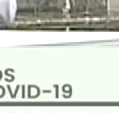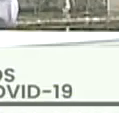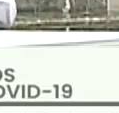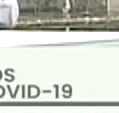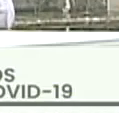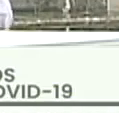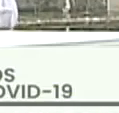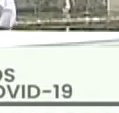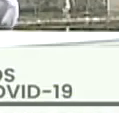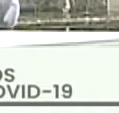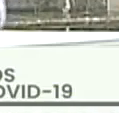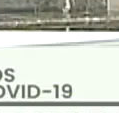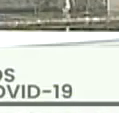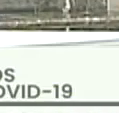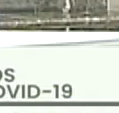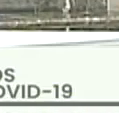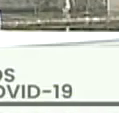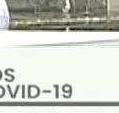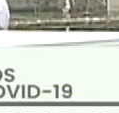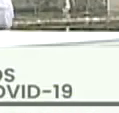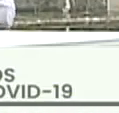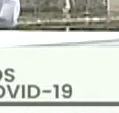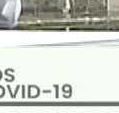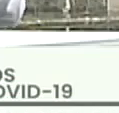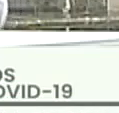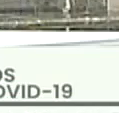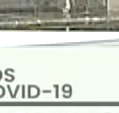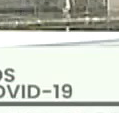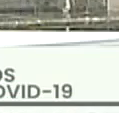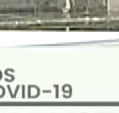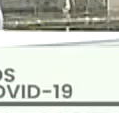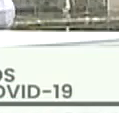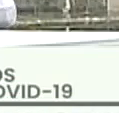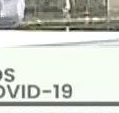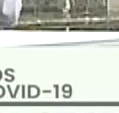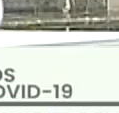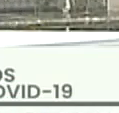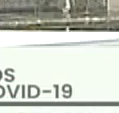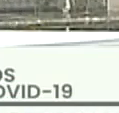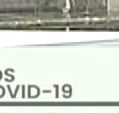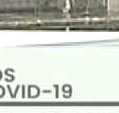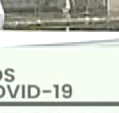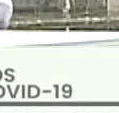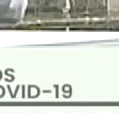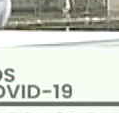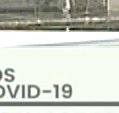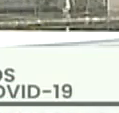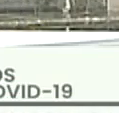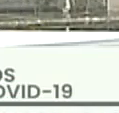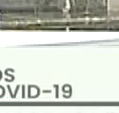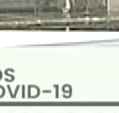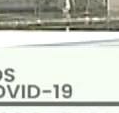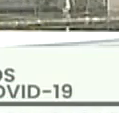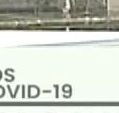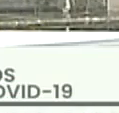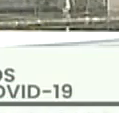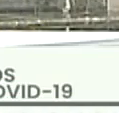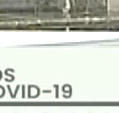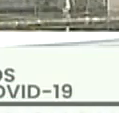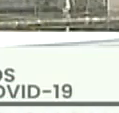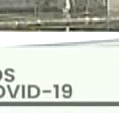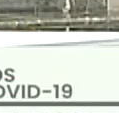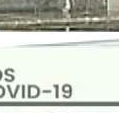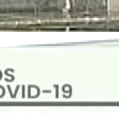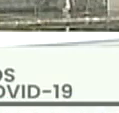sale a decirle a la gente que no use la mascarilla, que no haya distanciamiento social, que no haya cuarentena, que no se vacune. Todos los días